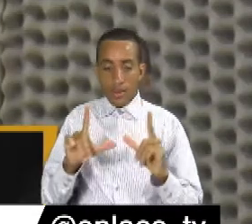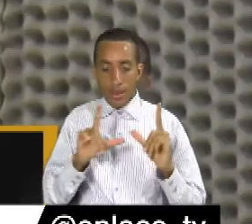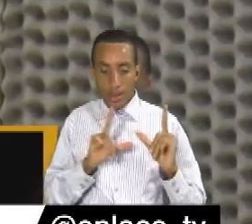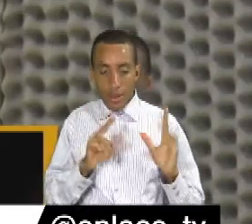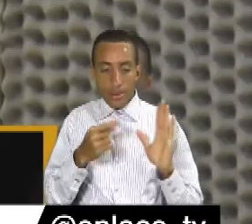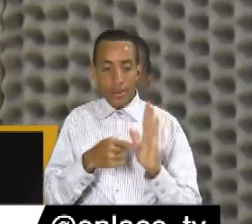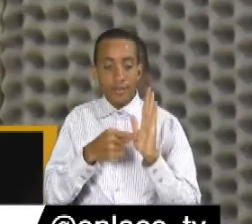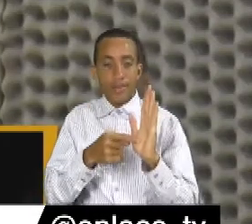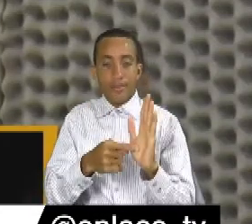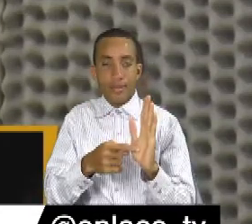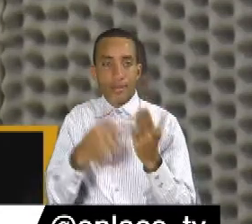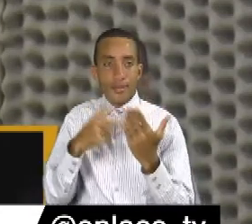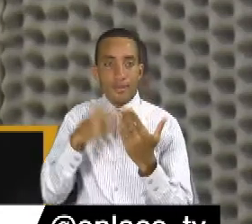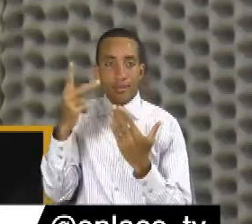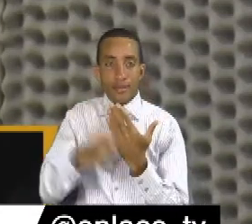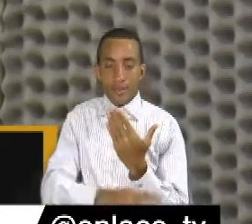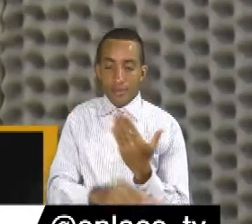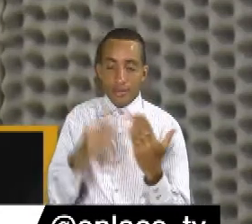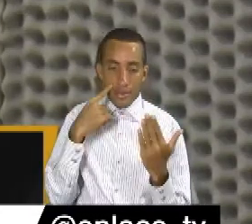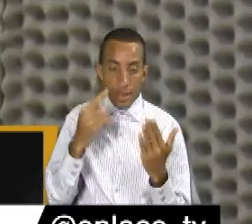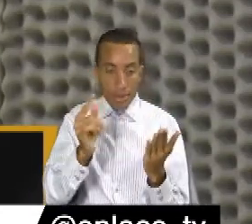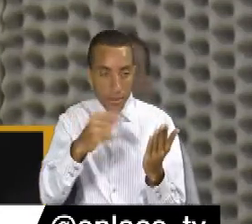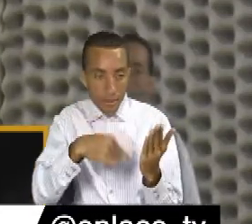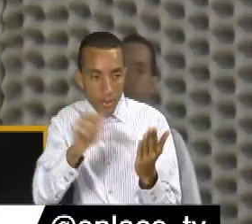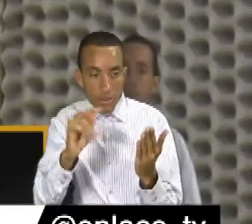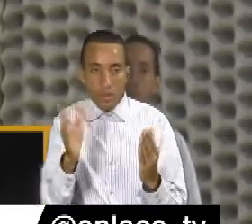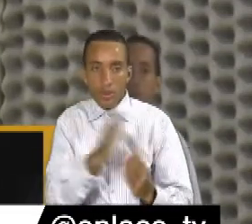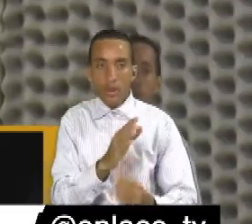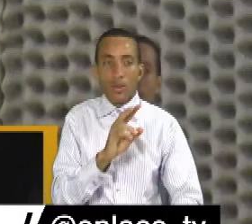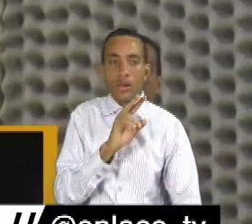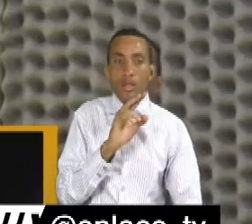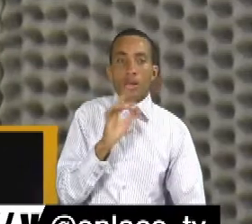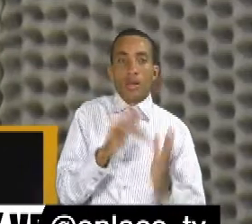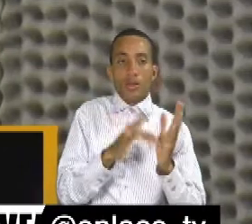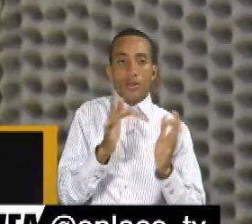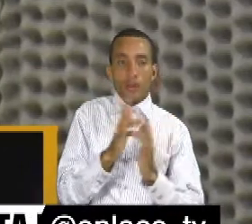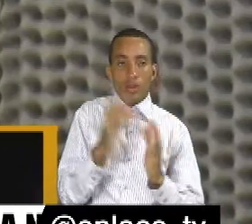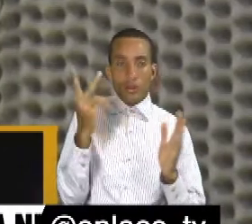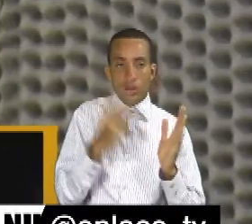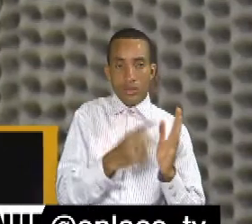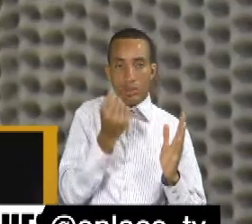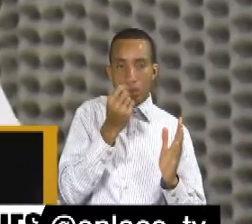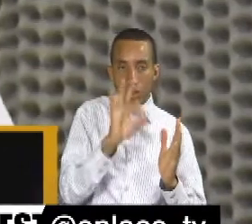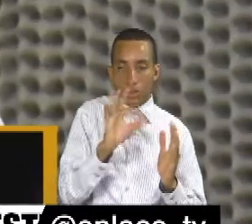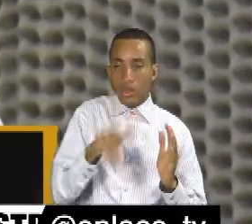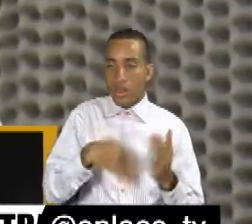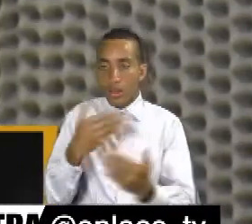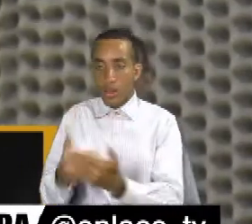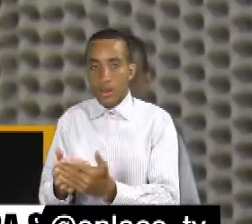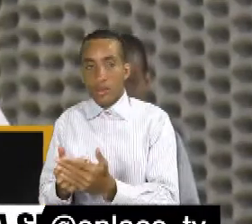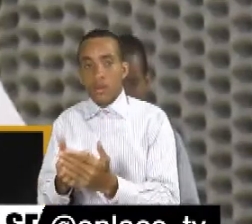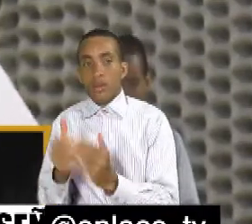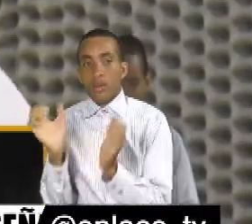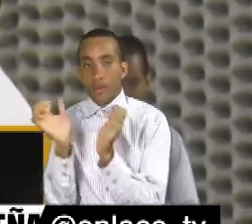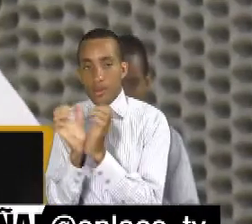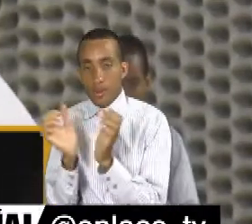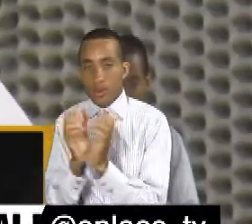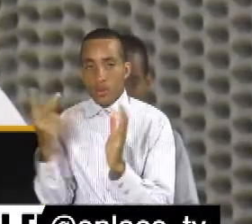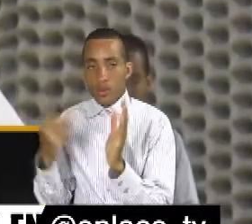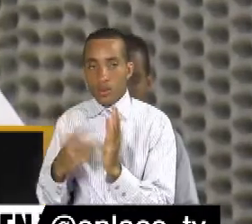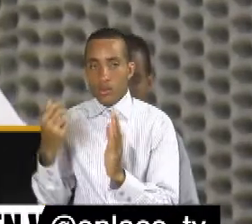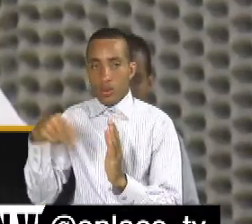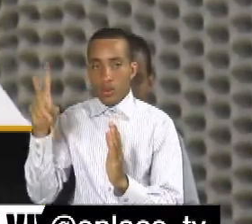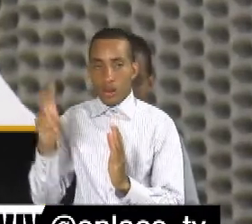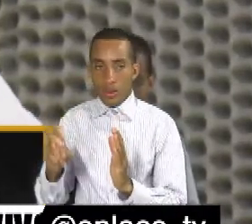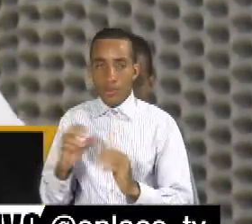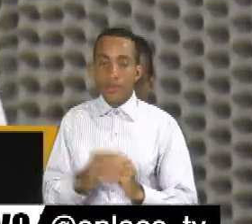presentadas y aprobadas entre abril del 2013 a mayo del 2017. Entonces, la categoría innovadora está orientada